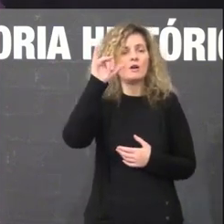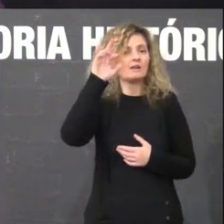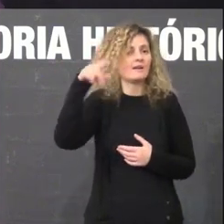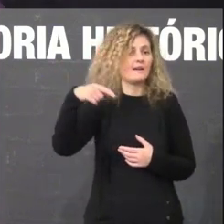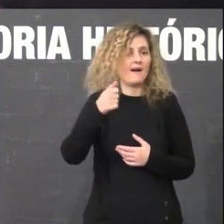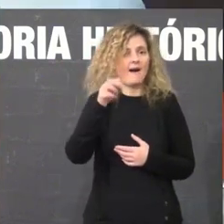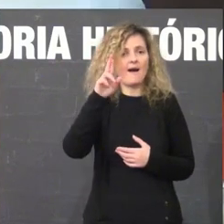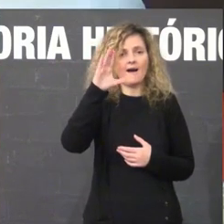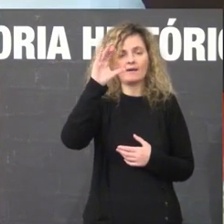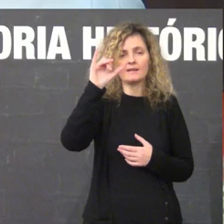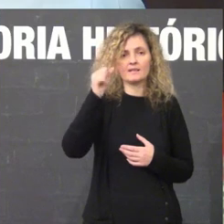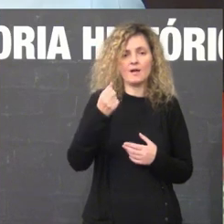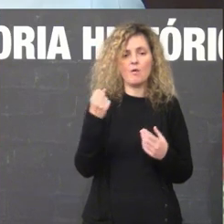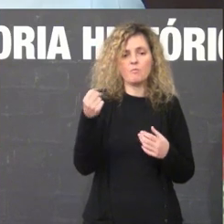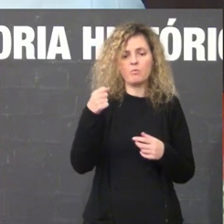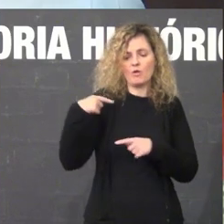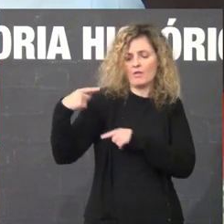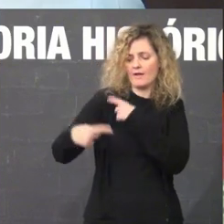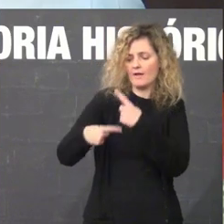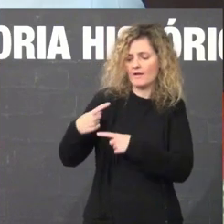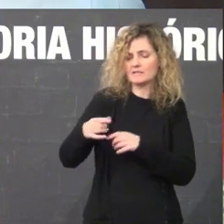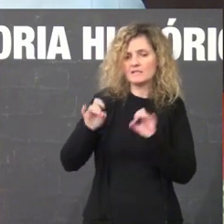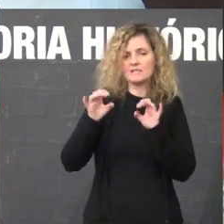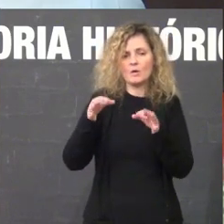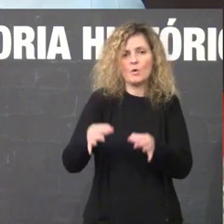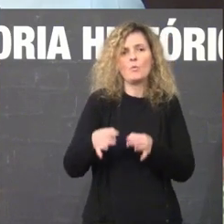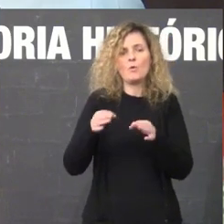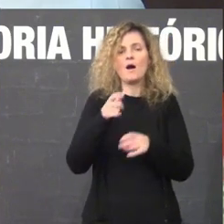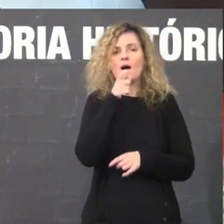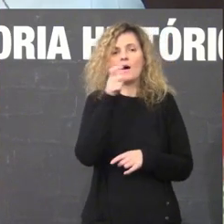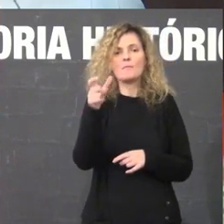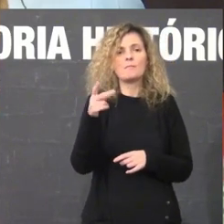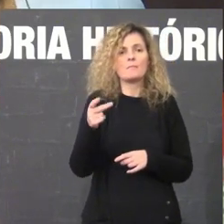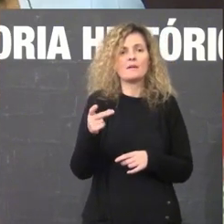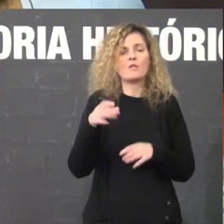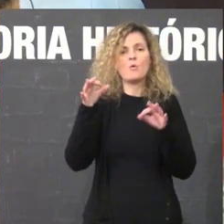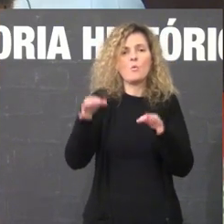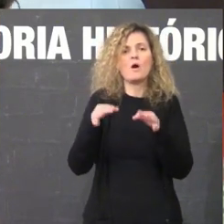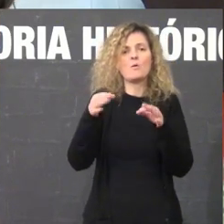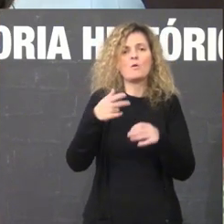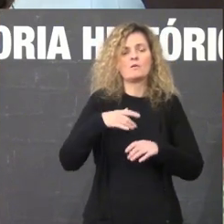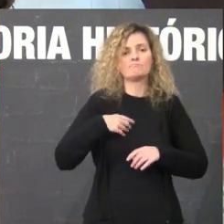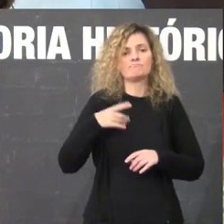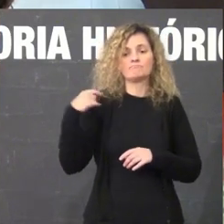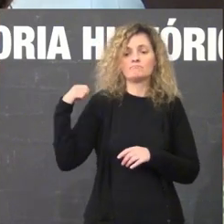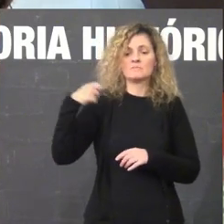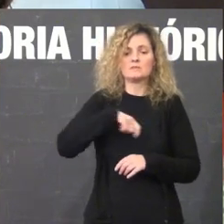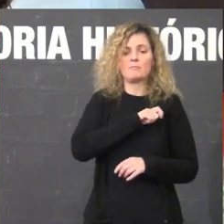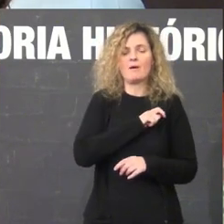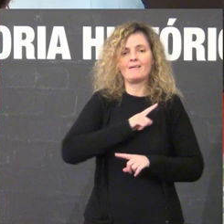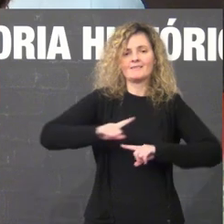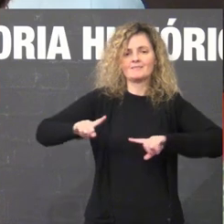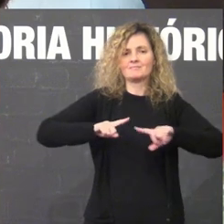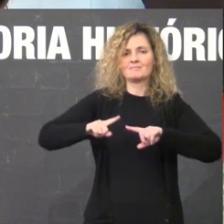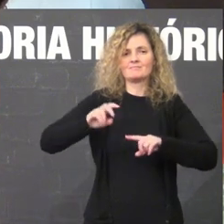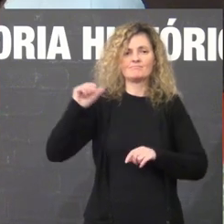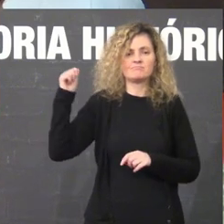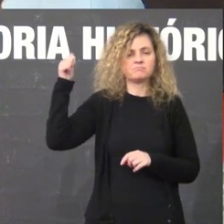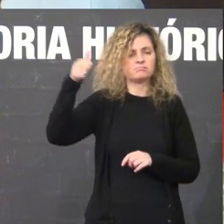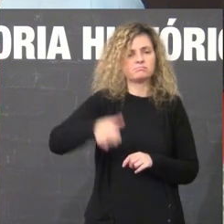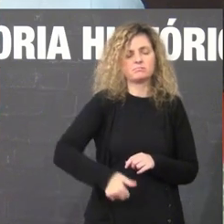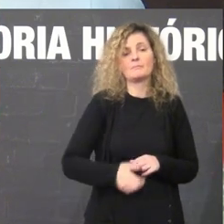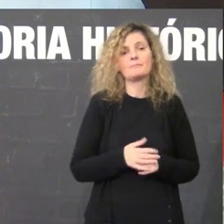de poder heredado no que siguen siendo los mismos apellidos que han mandado en España desde hace décadas no